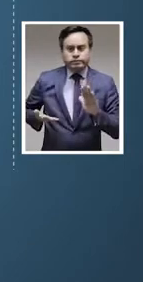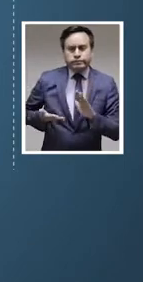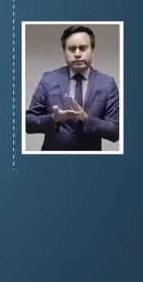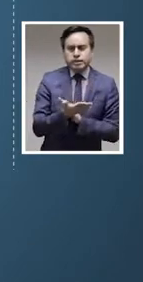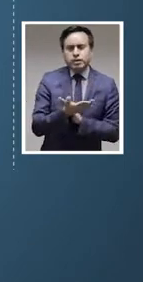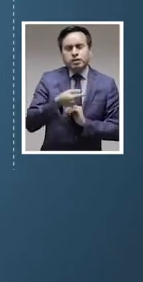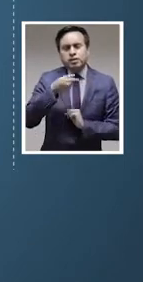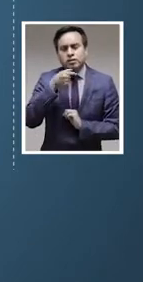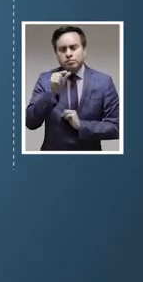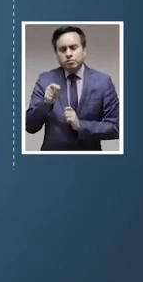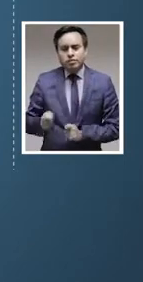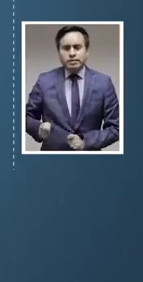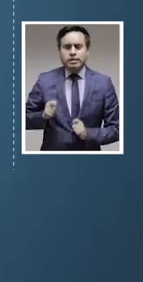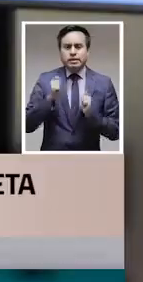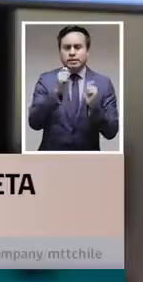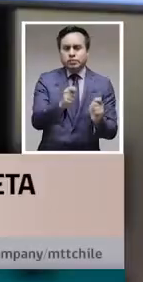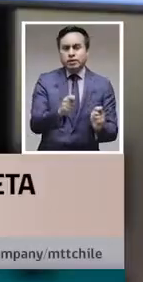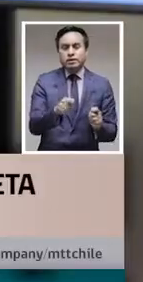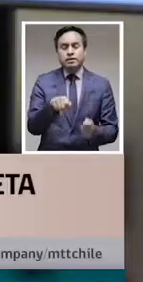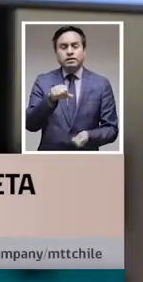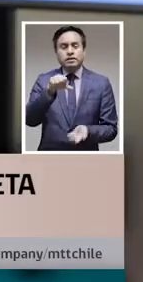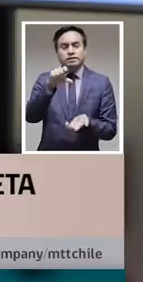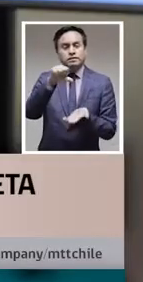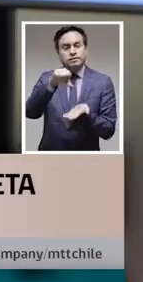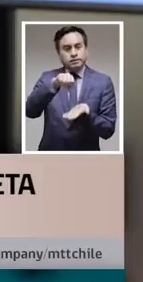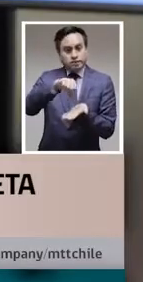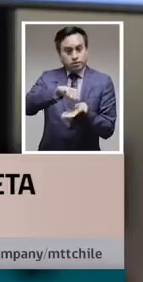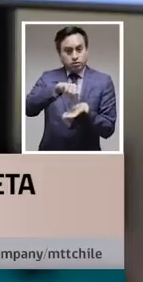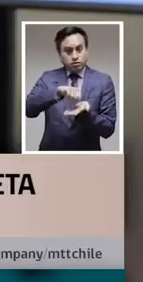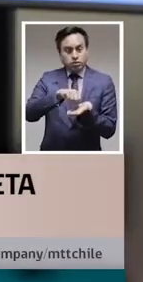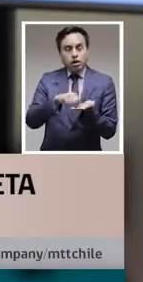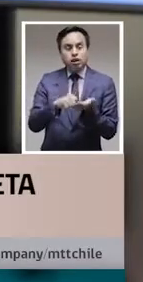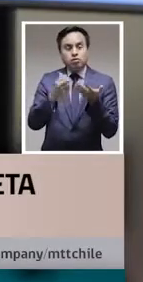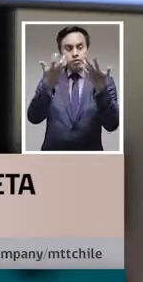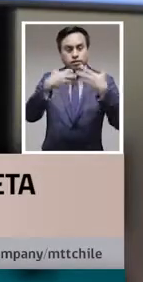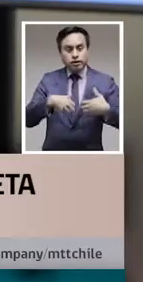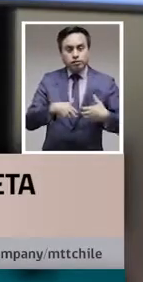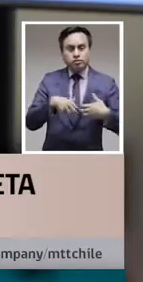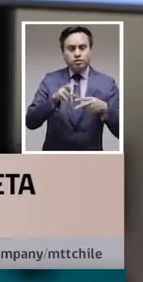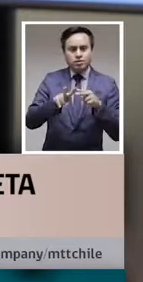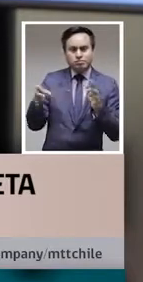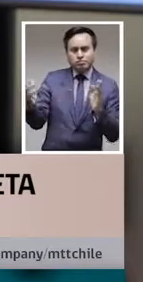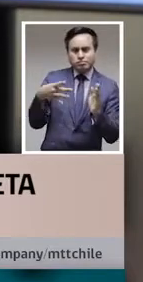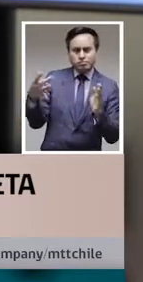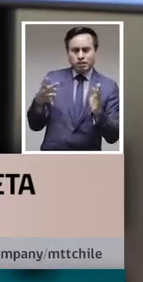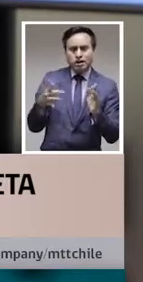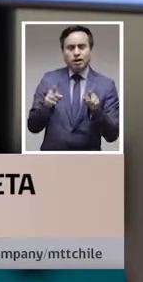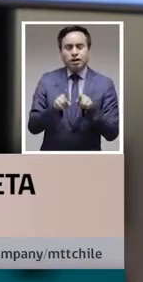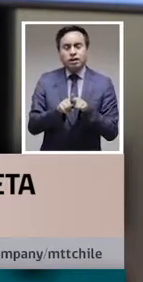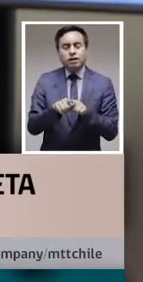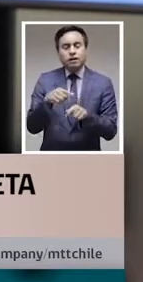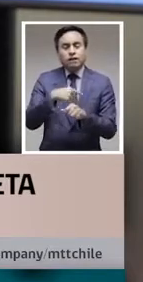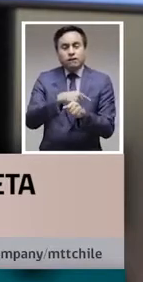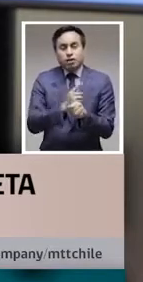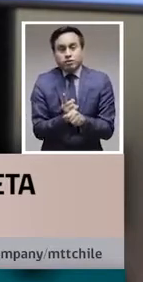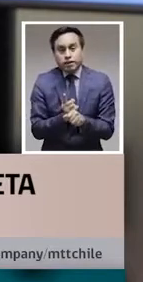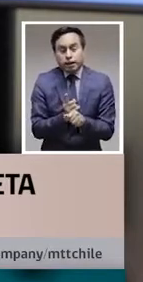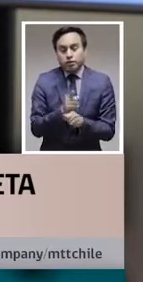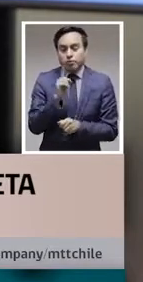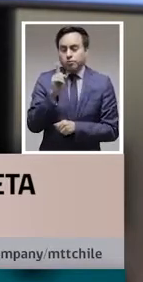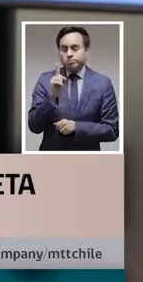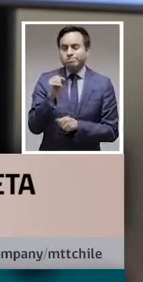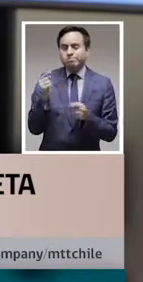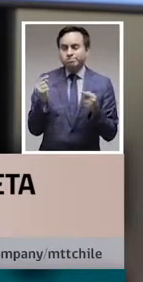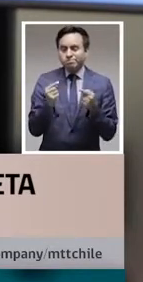despachar próximamente, que es el Centro Automatizado de Tratamiento de Infracciones. La velocidad es uno de los